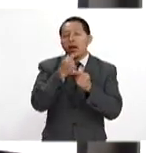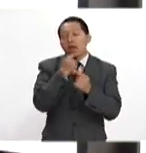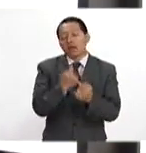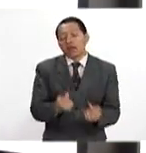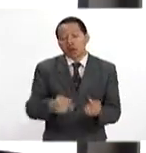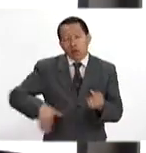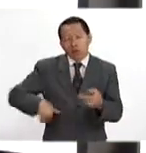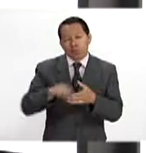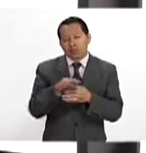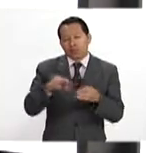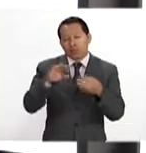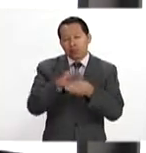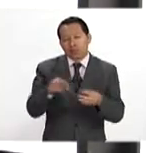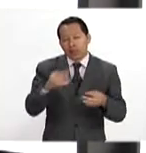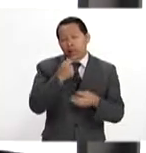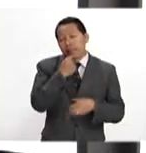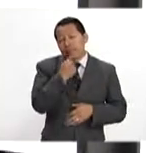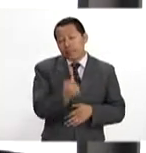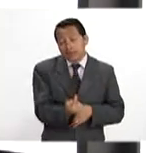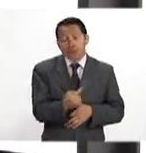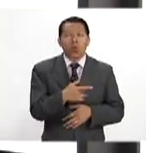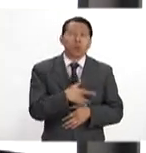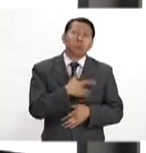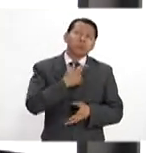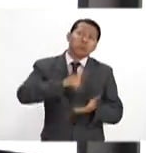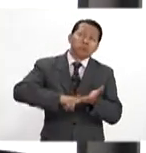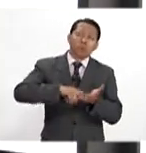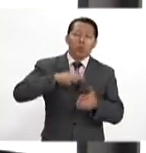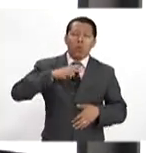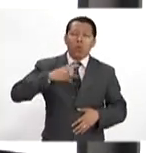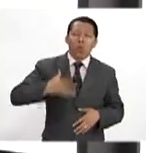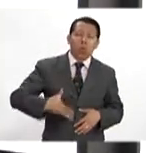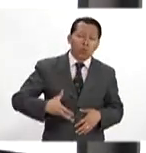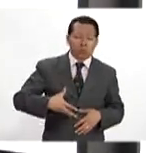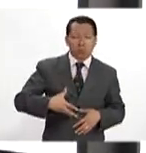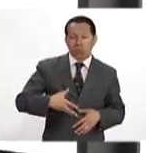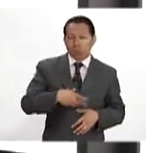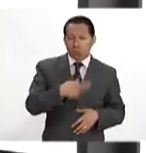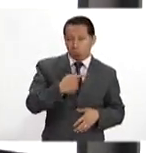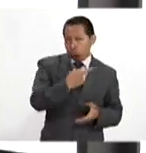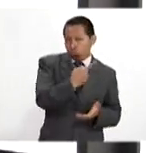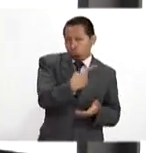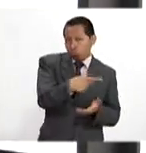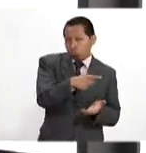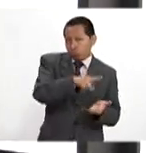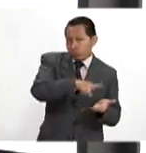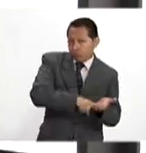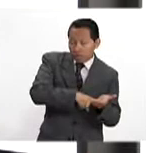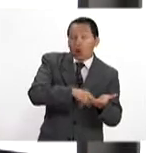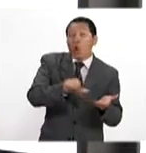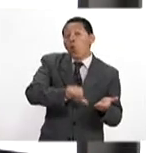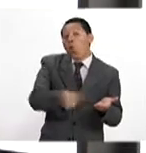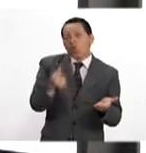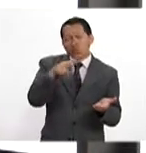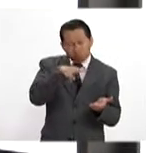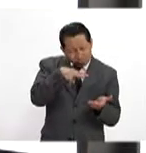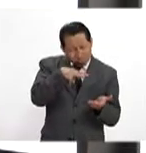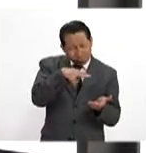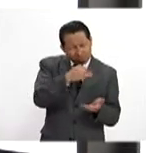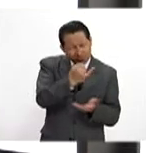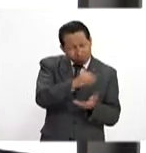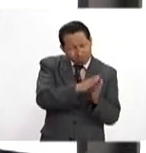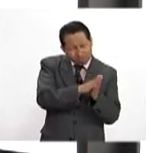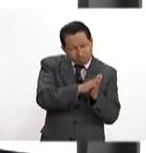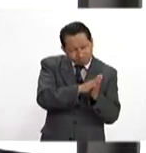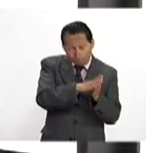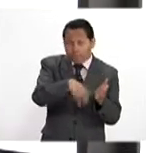hace un momento, un niño puede sentirse muy orgulloso de algo que para otros puede ser muy vano probablemente, pero para un niño puede